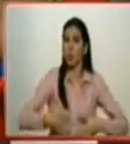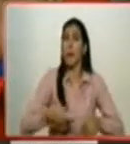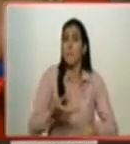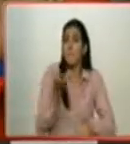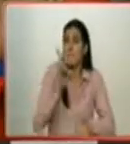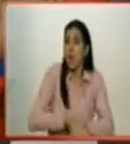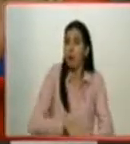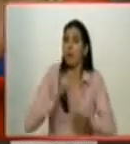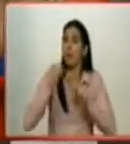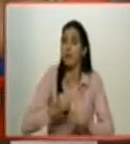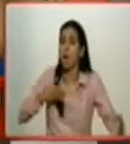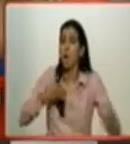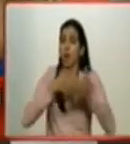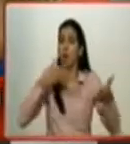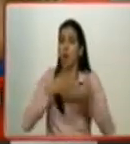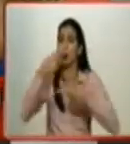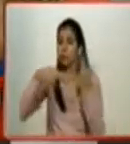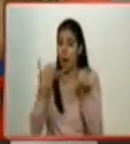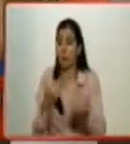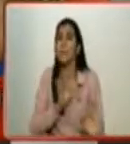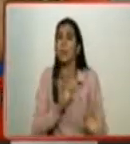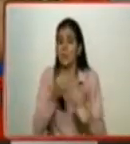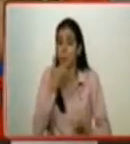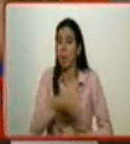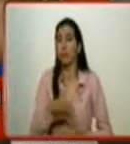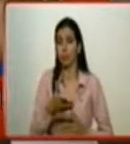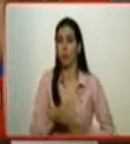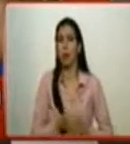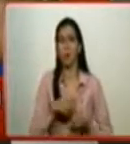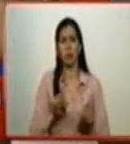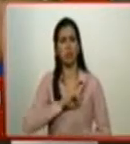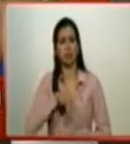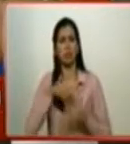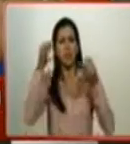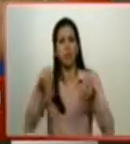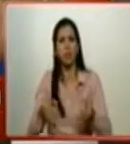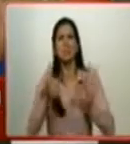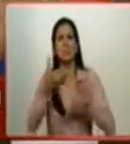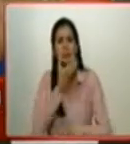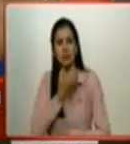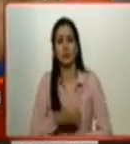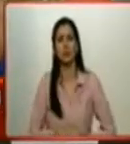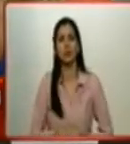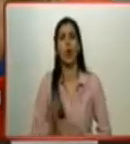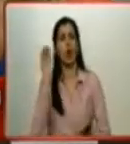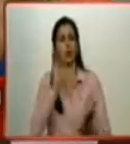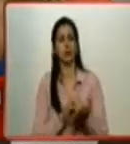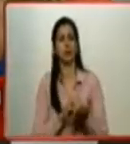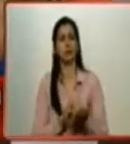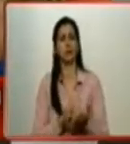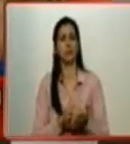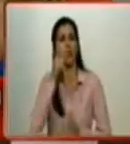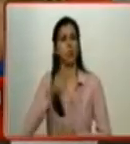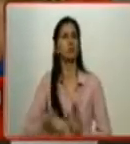cuando vienen más ataques a nuestra revolución bolivariana, pero es que estamos seguros que el 6 de diciembre va a salir de nuevo el pueblo